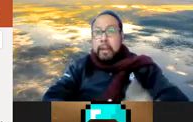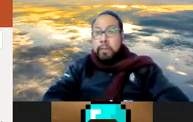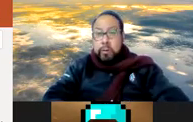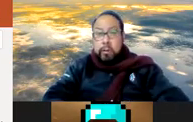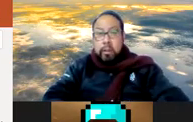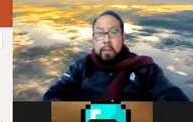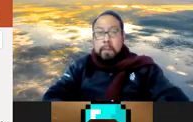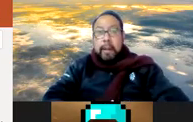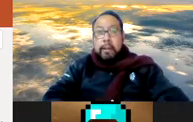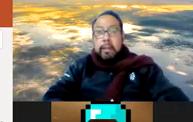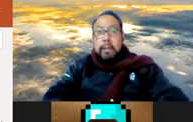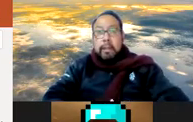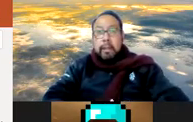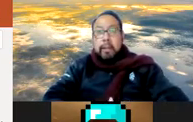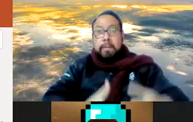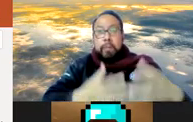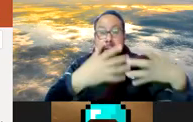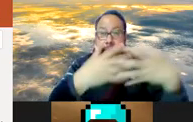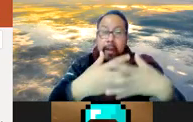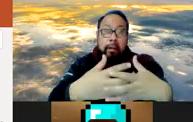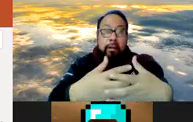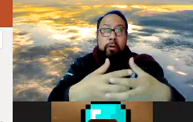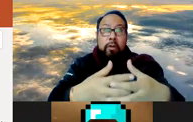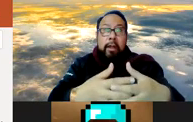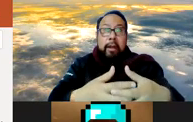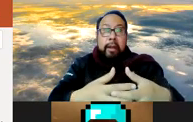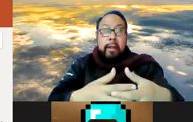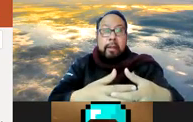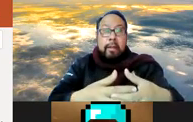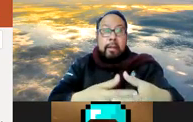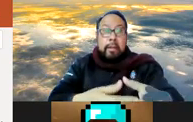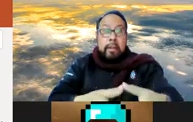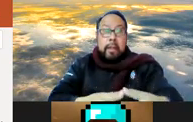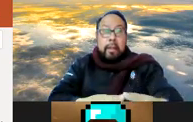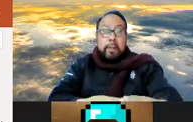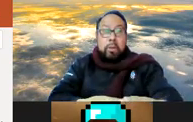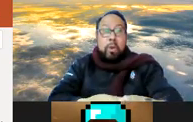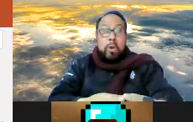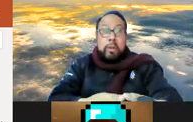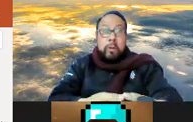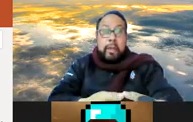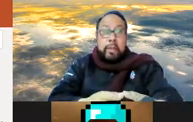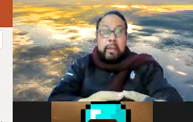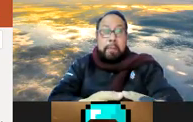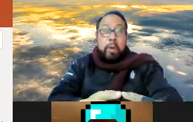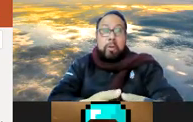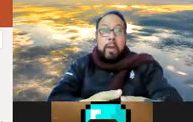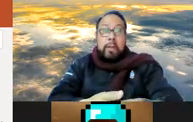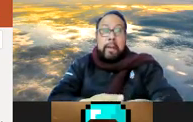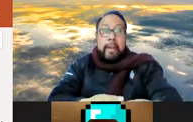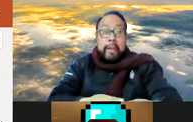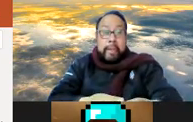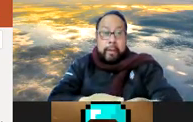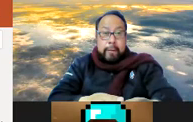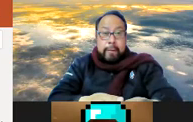agregan a ese gremio, van a tener que les dan, les digo, todas las reglas y les dan también su código de ética por los